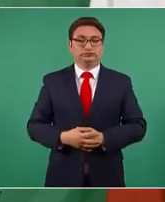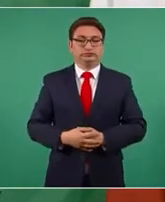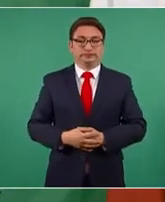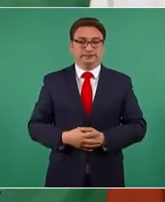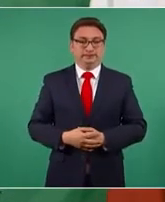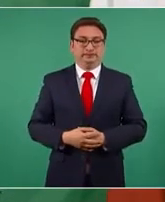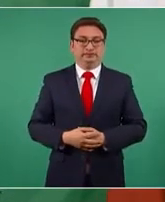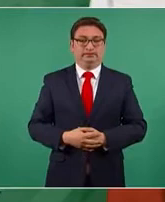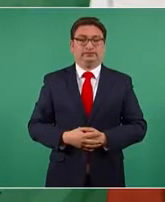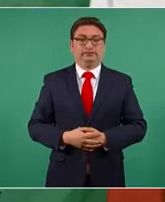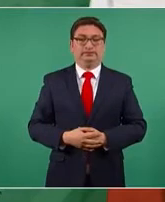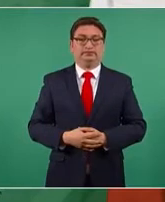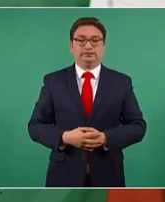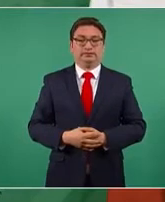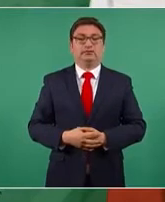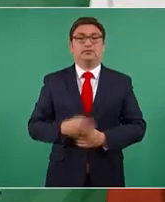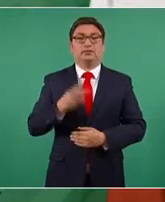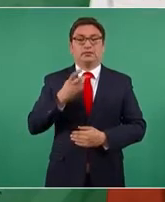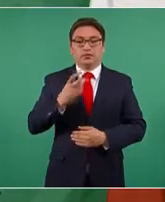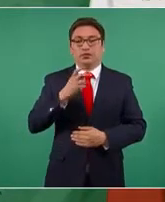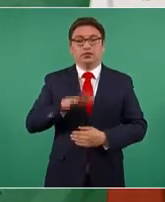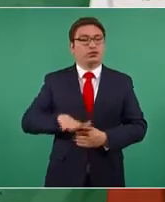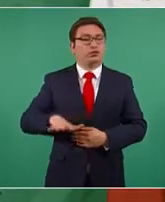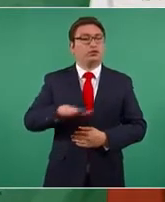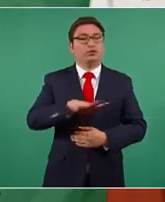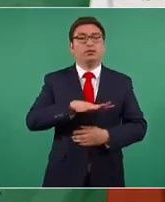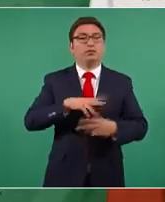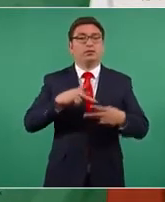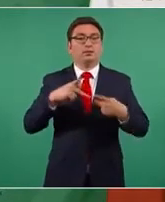Por eso estamos hablando de una clase media